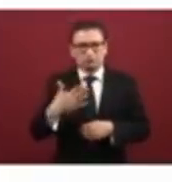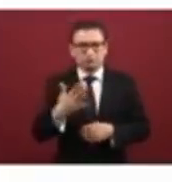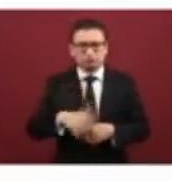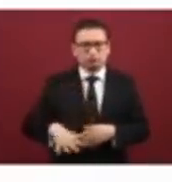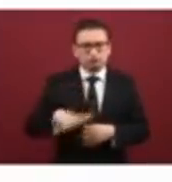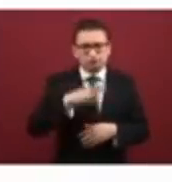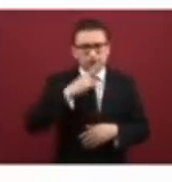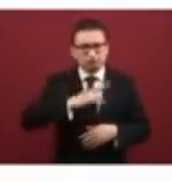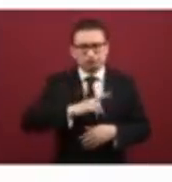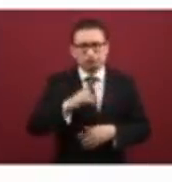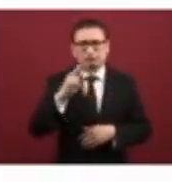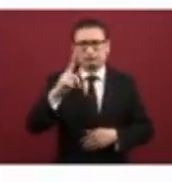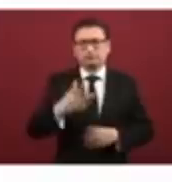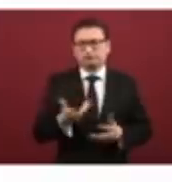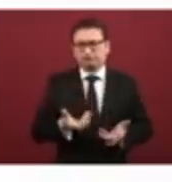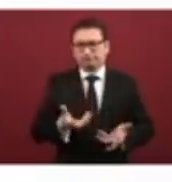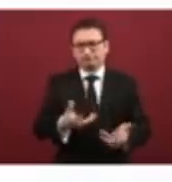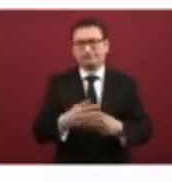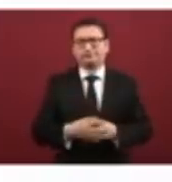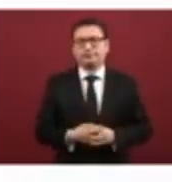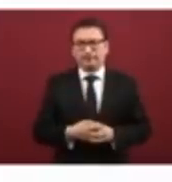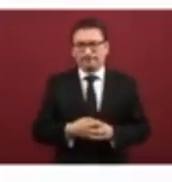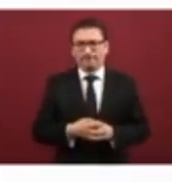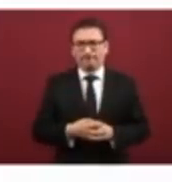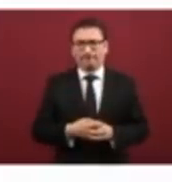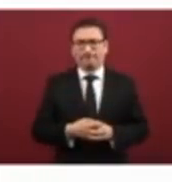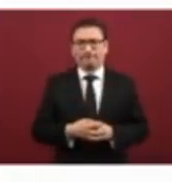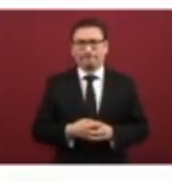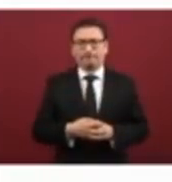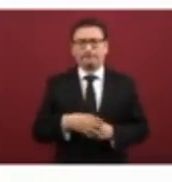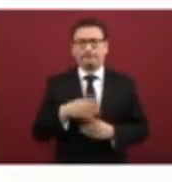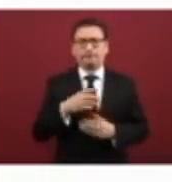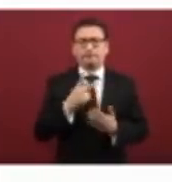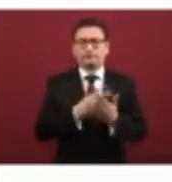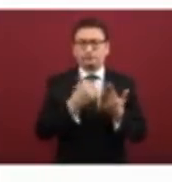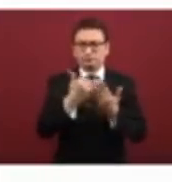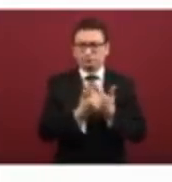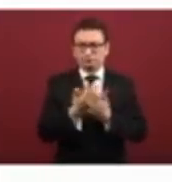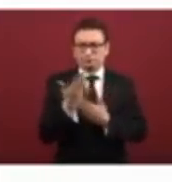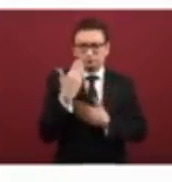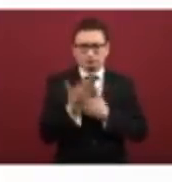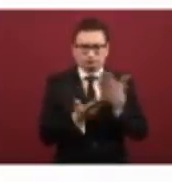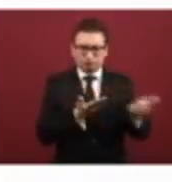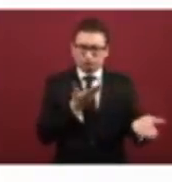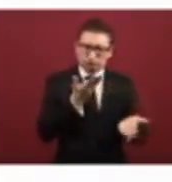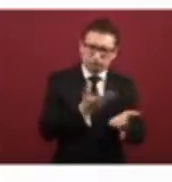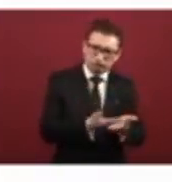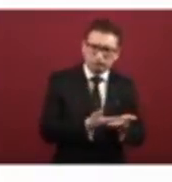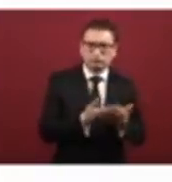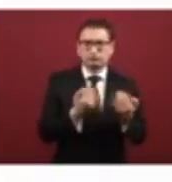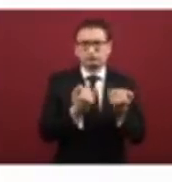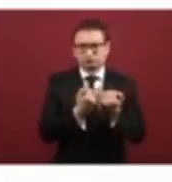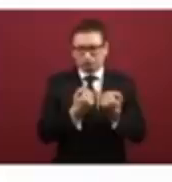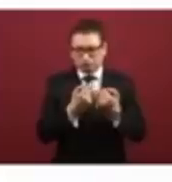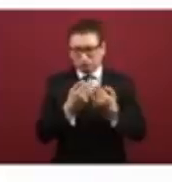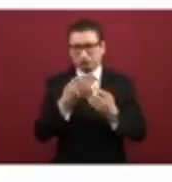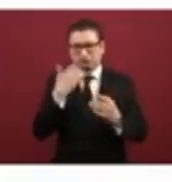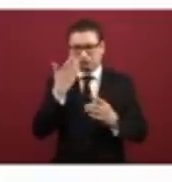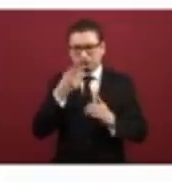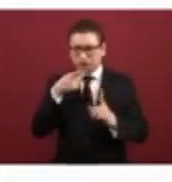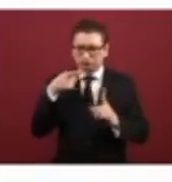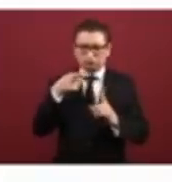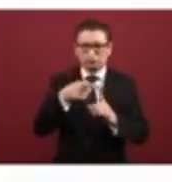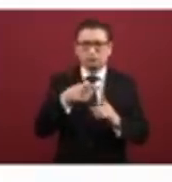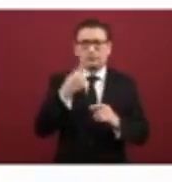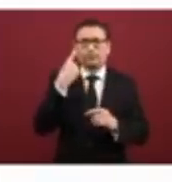nacional. Basándonos en el esquema de proceso propuesto originalmente y con el propósito de maximizar la producción